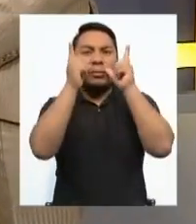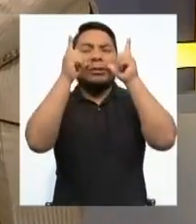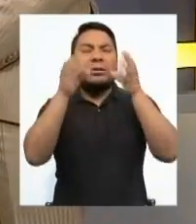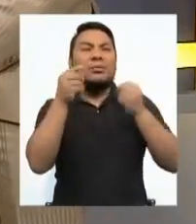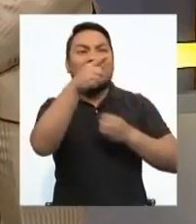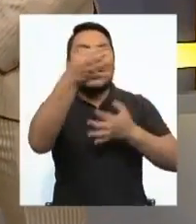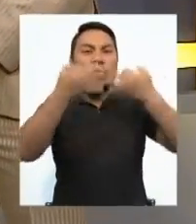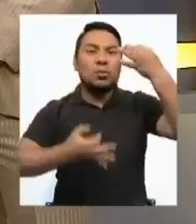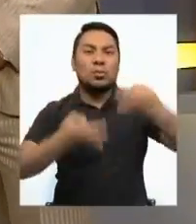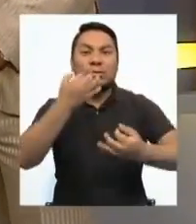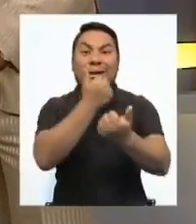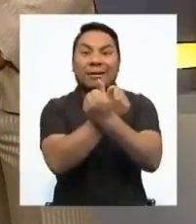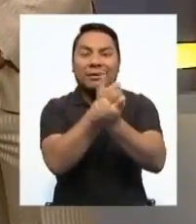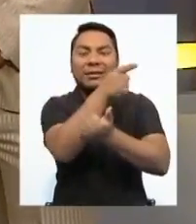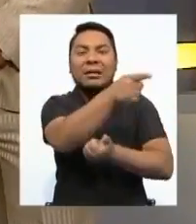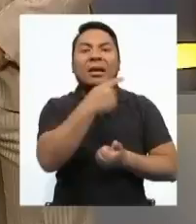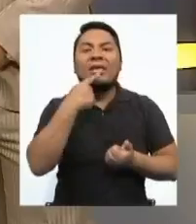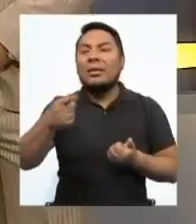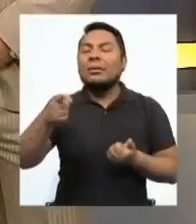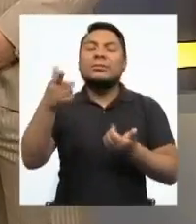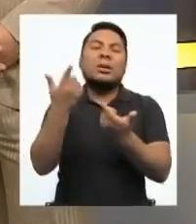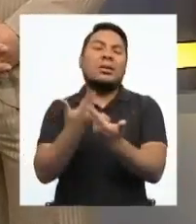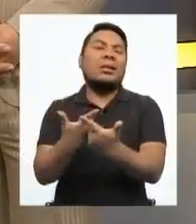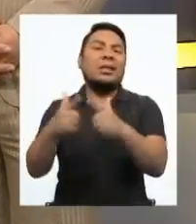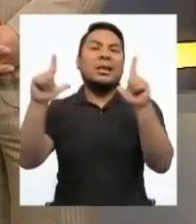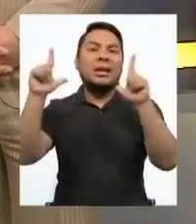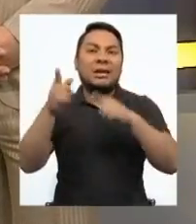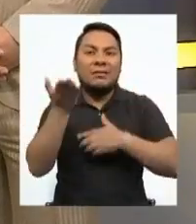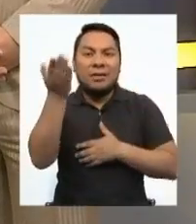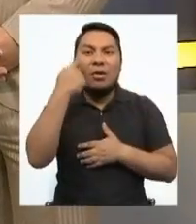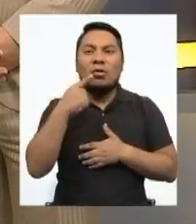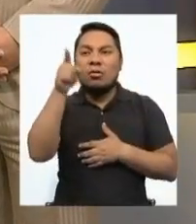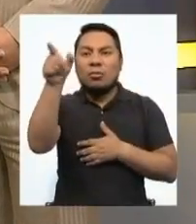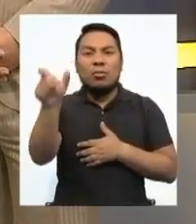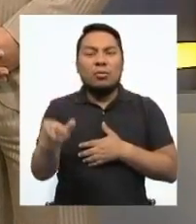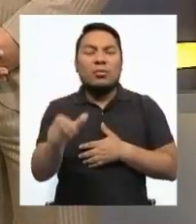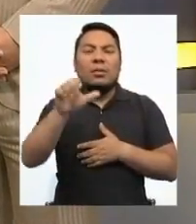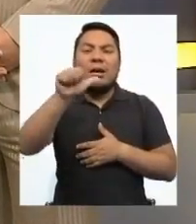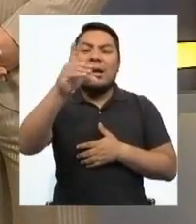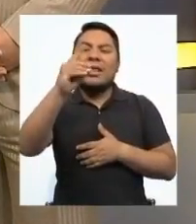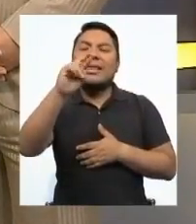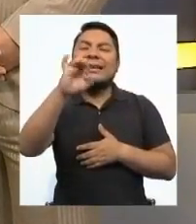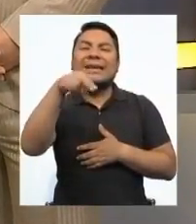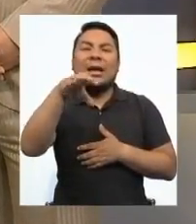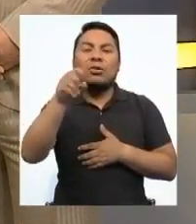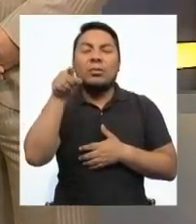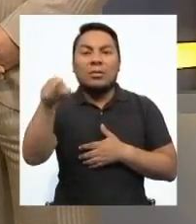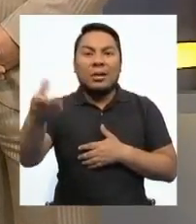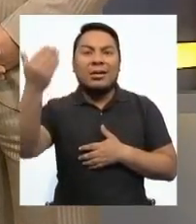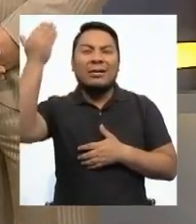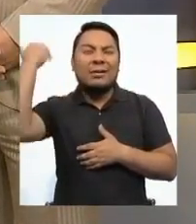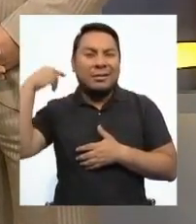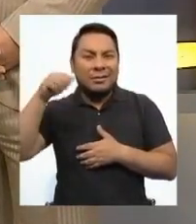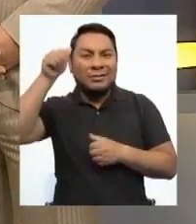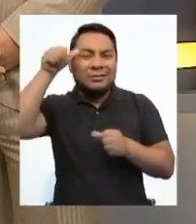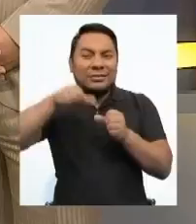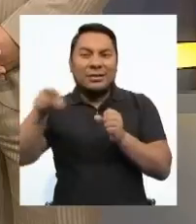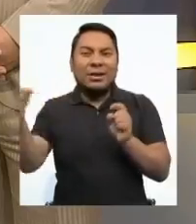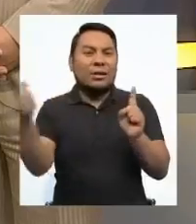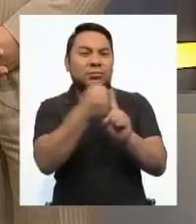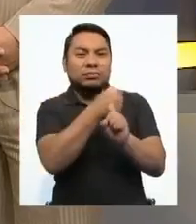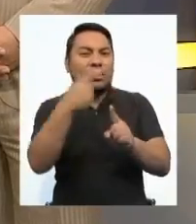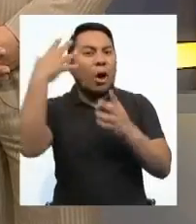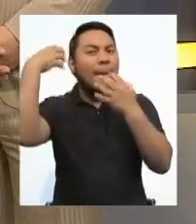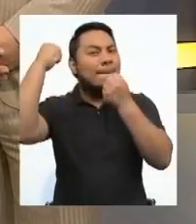justicia yacuchana absolvió por mayoría a Adriano Pozo de los cargos de violación sexual e intento de